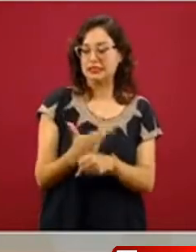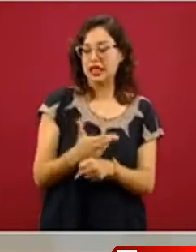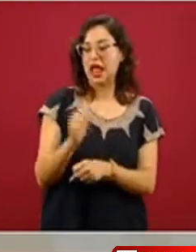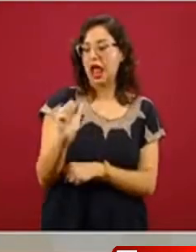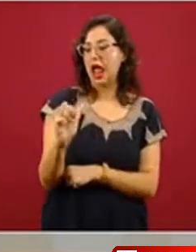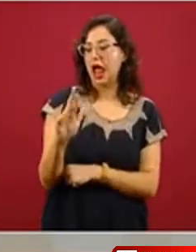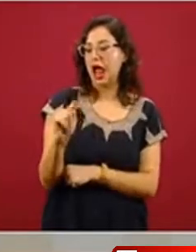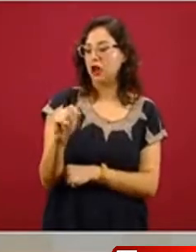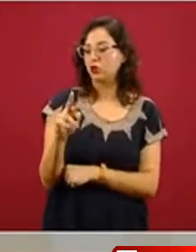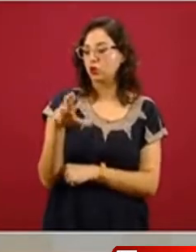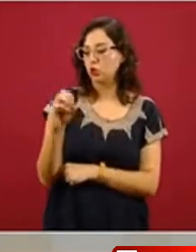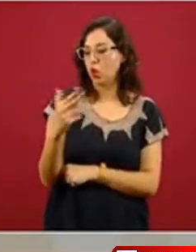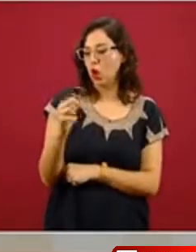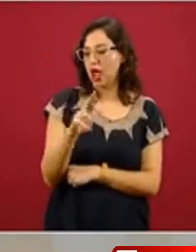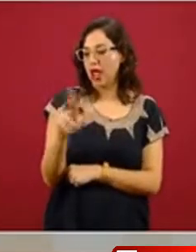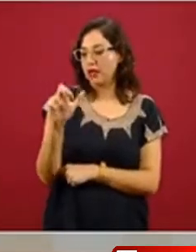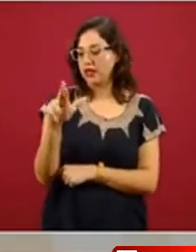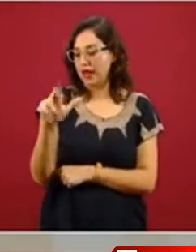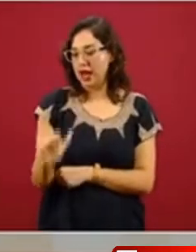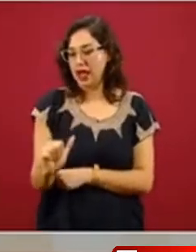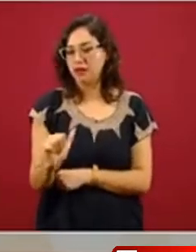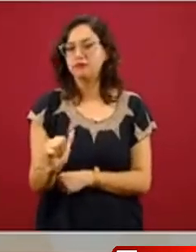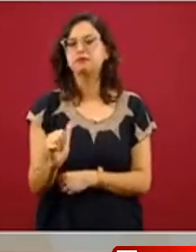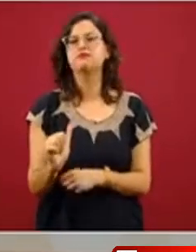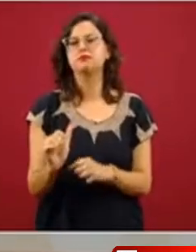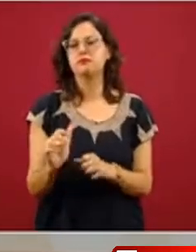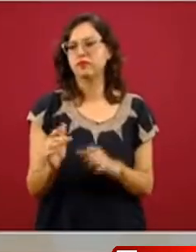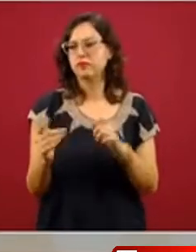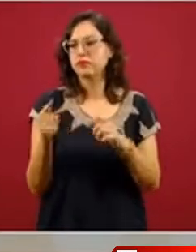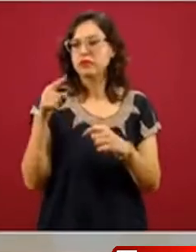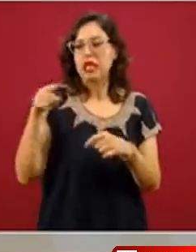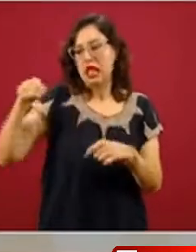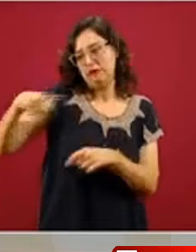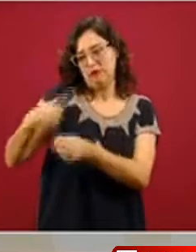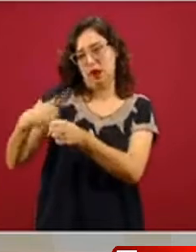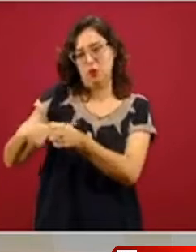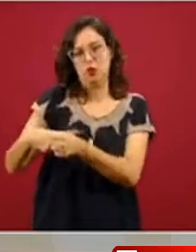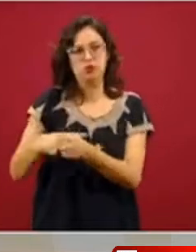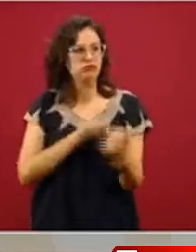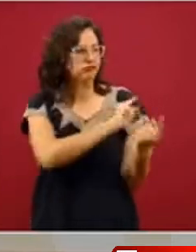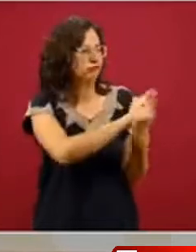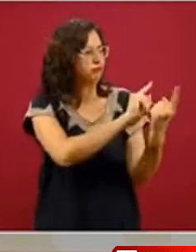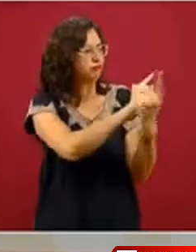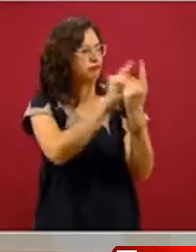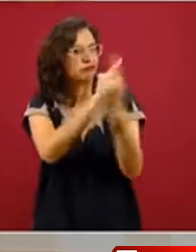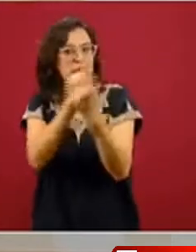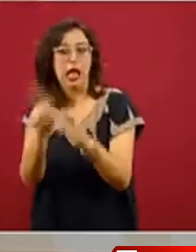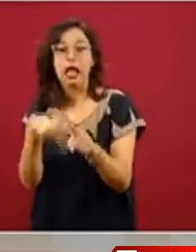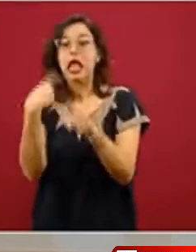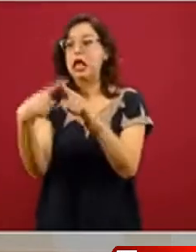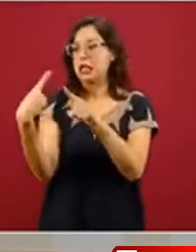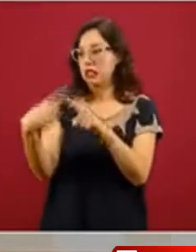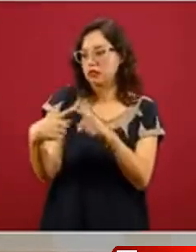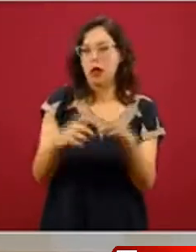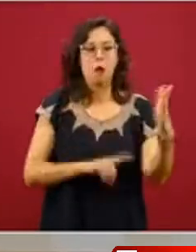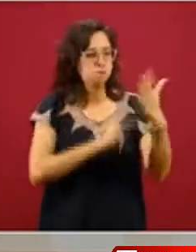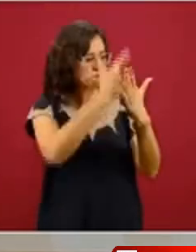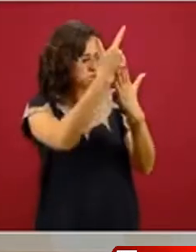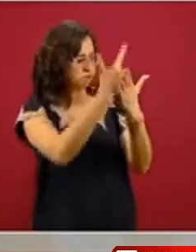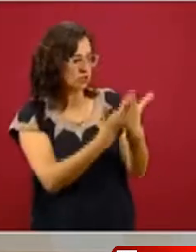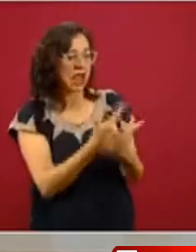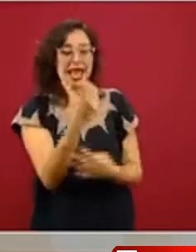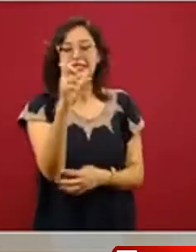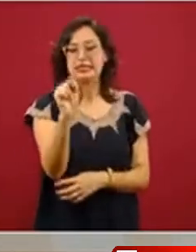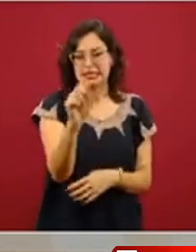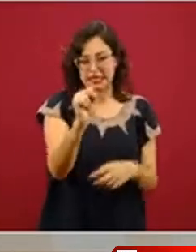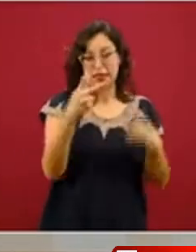el estudio de contactos empezó desde ayer, tenemos ya una lista preliminar de más de 60 personas, es una descripción muy amplia que